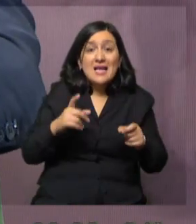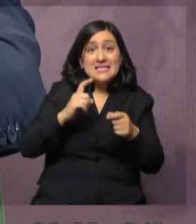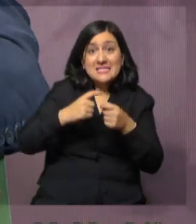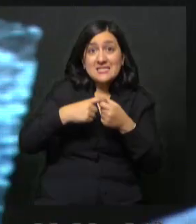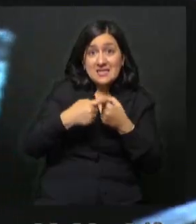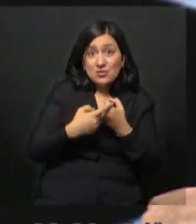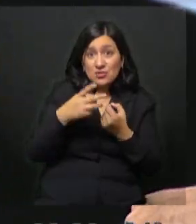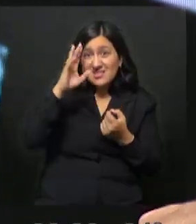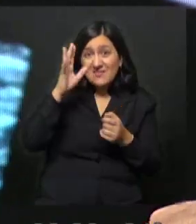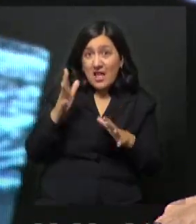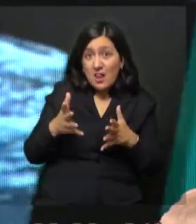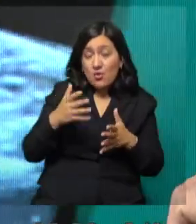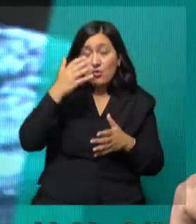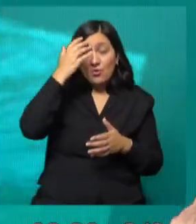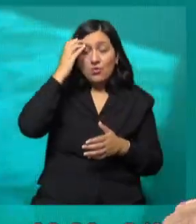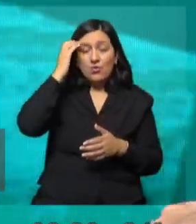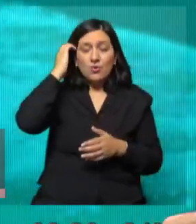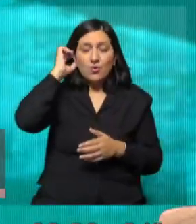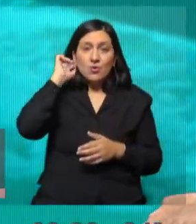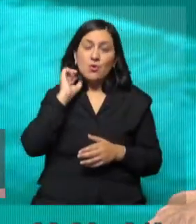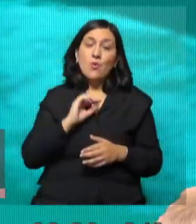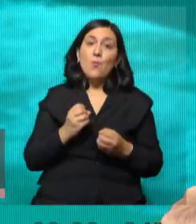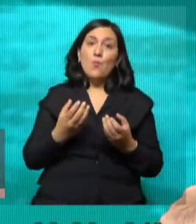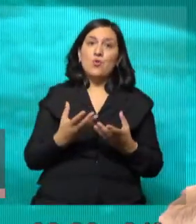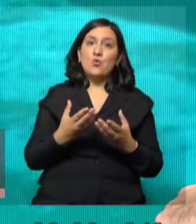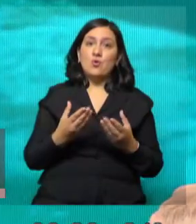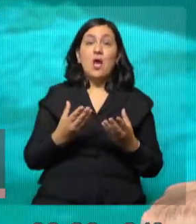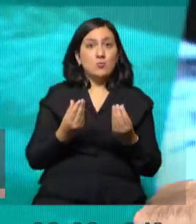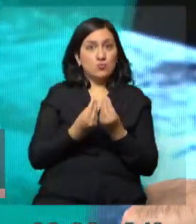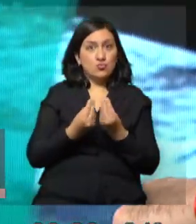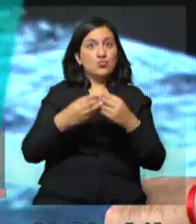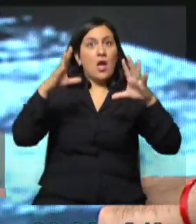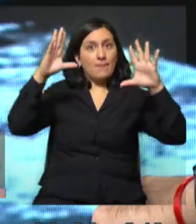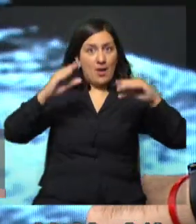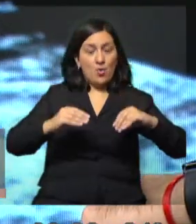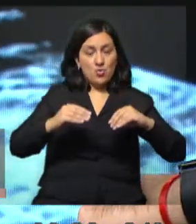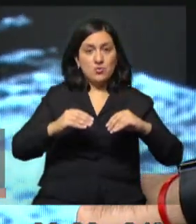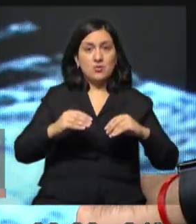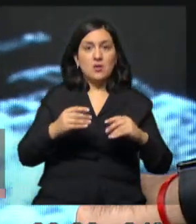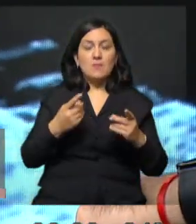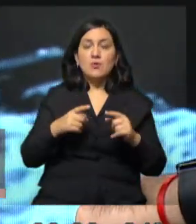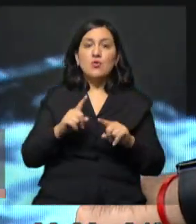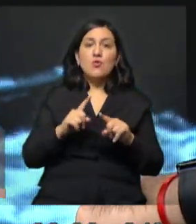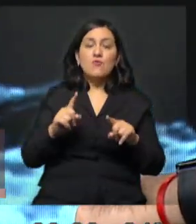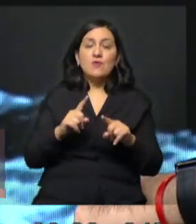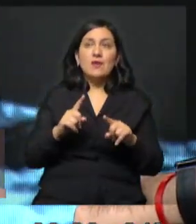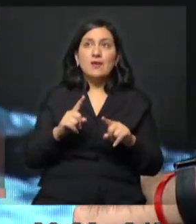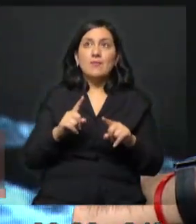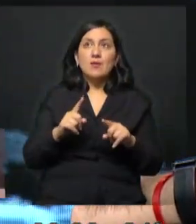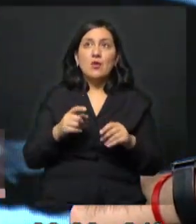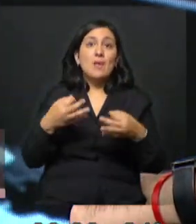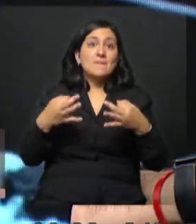alguna visión? Bueno, en realidad venimos con varios apagones, ¿no? Pero en realidad no fue por cosas concretas, fue